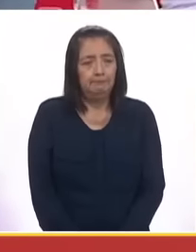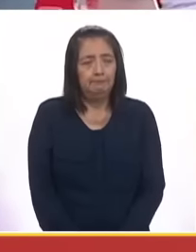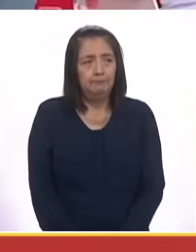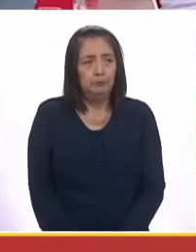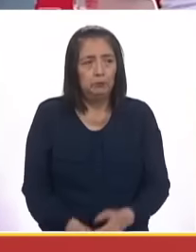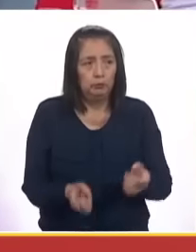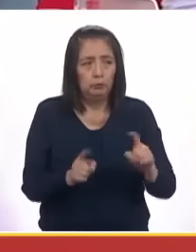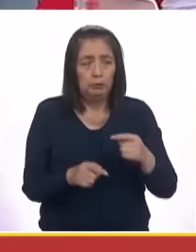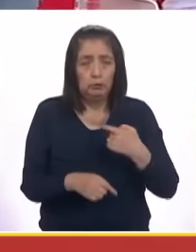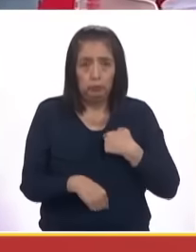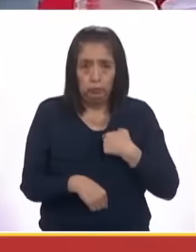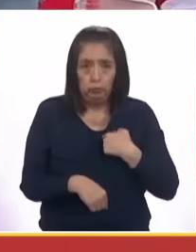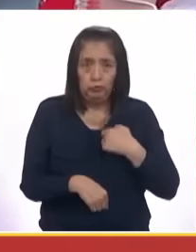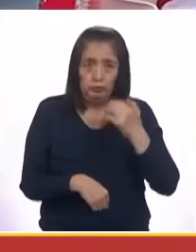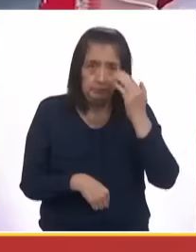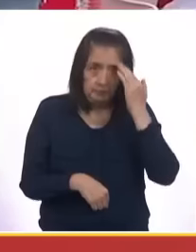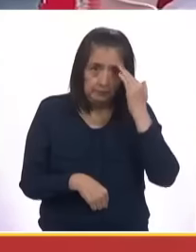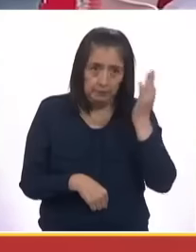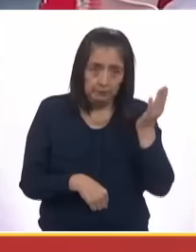Cuando yo me entero